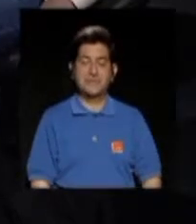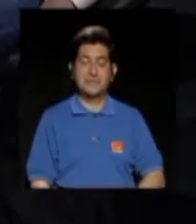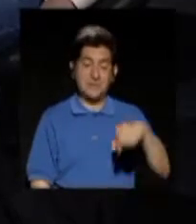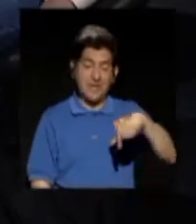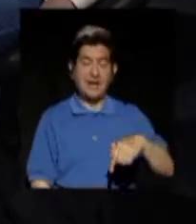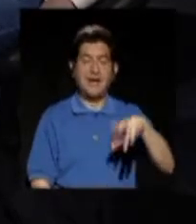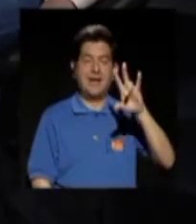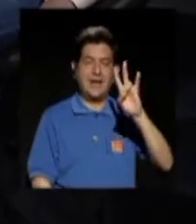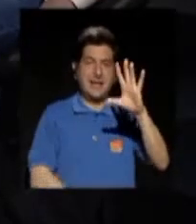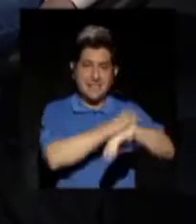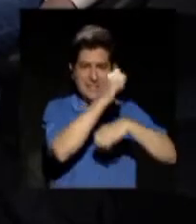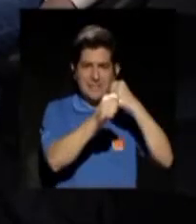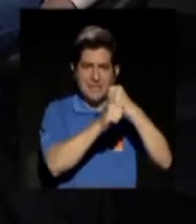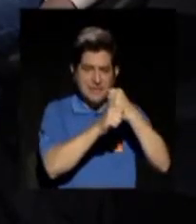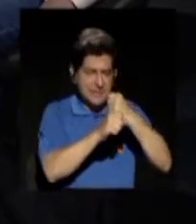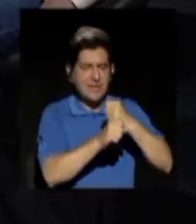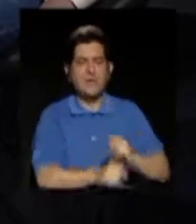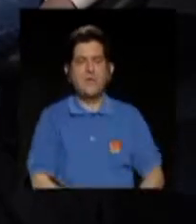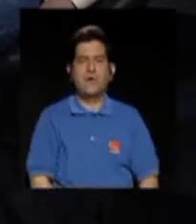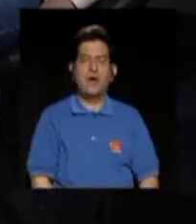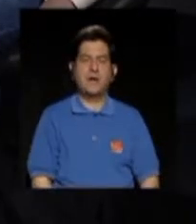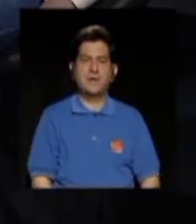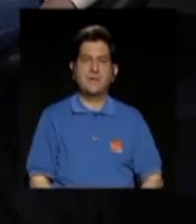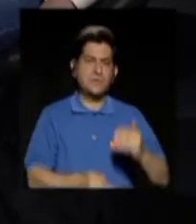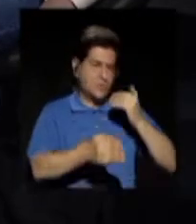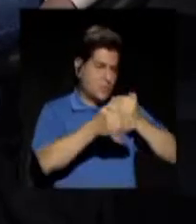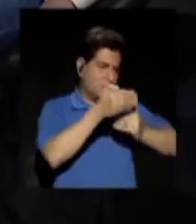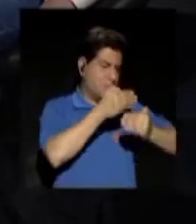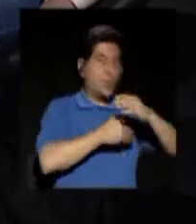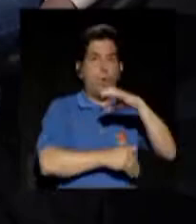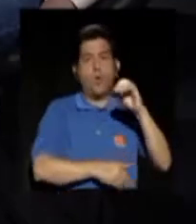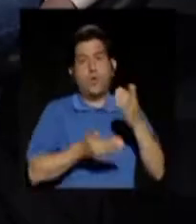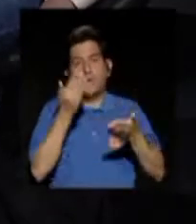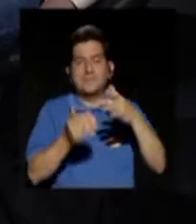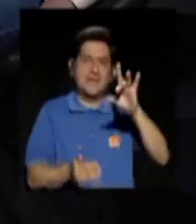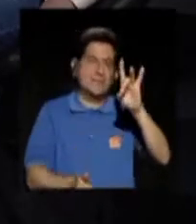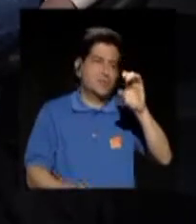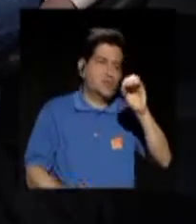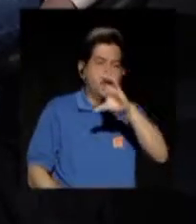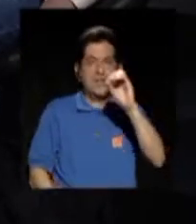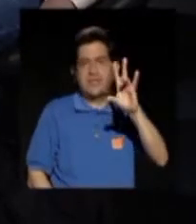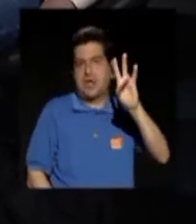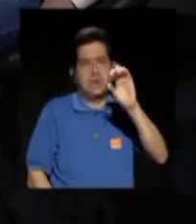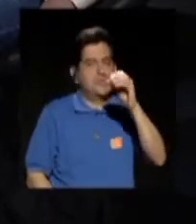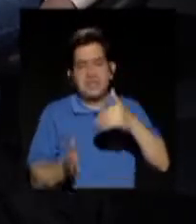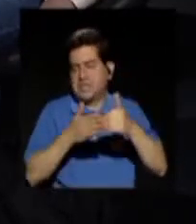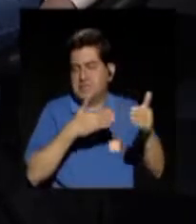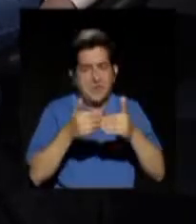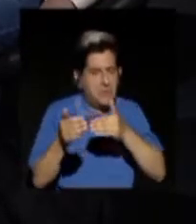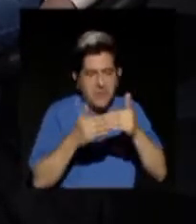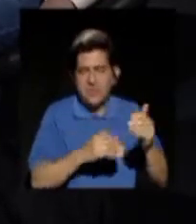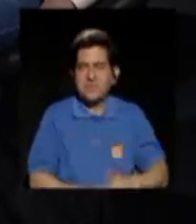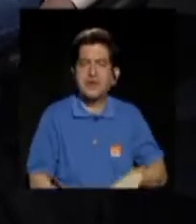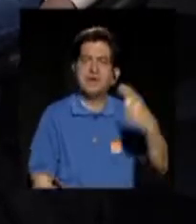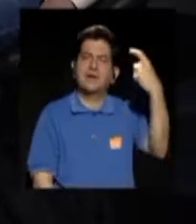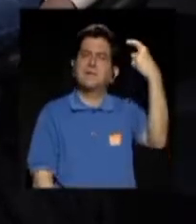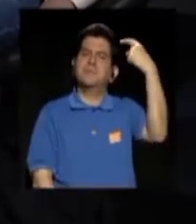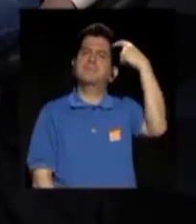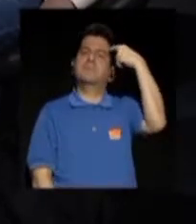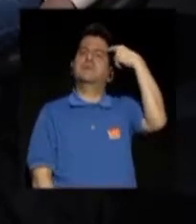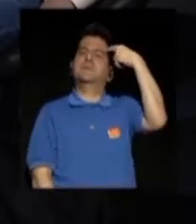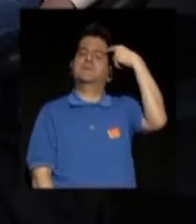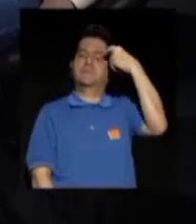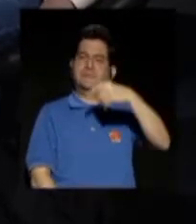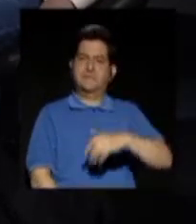regresando 75 años, u 80 o 70 o los que fueran, hacia